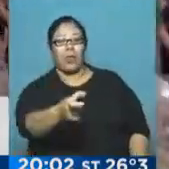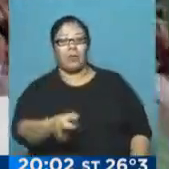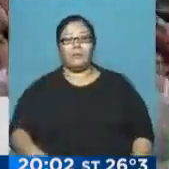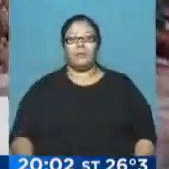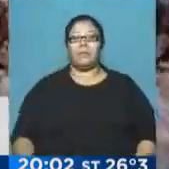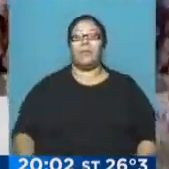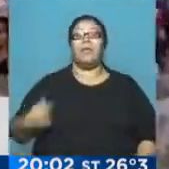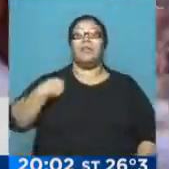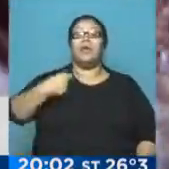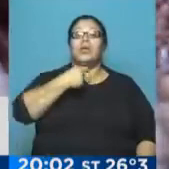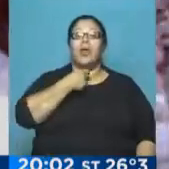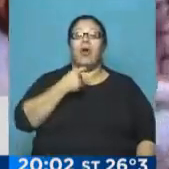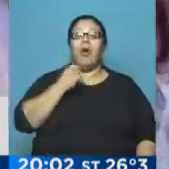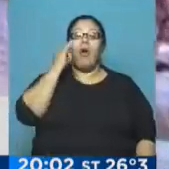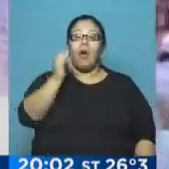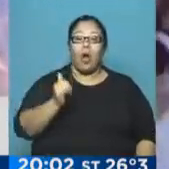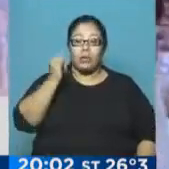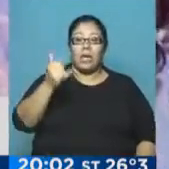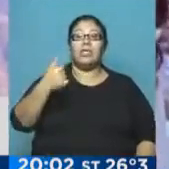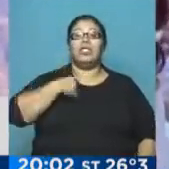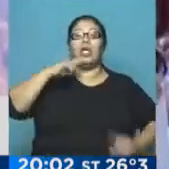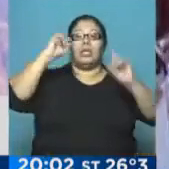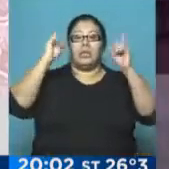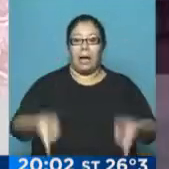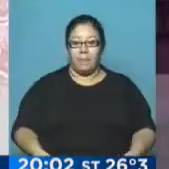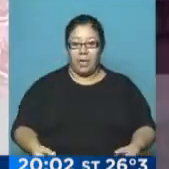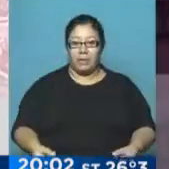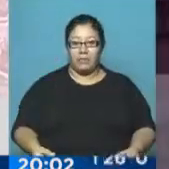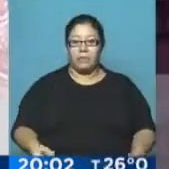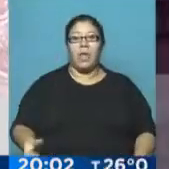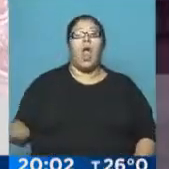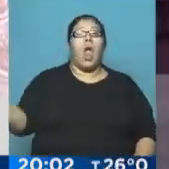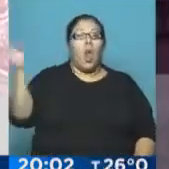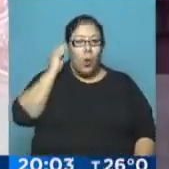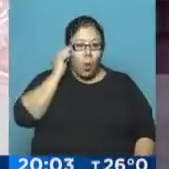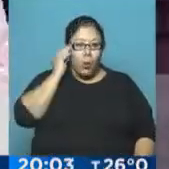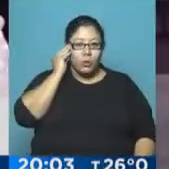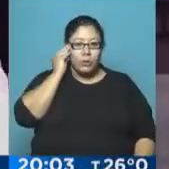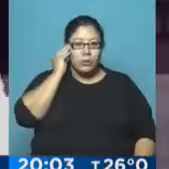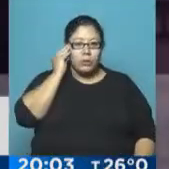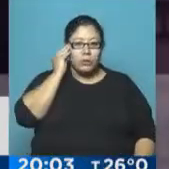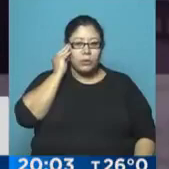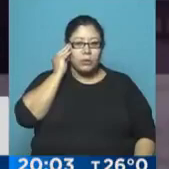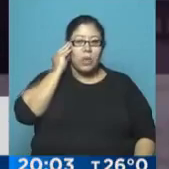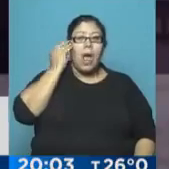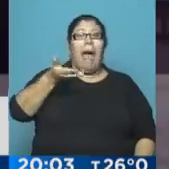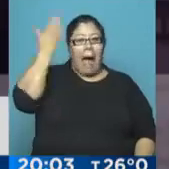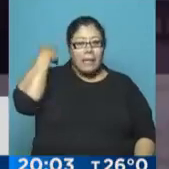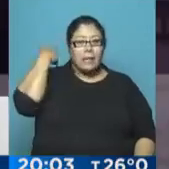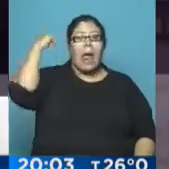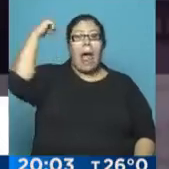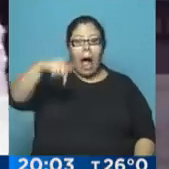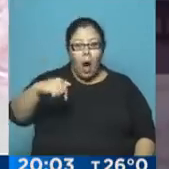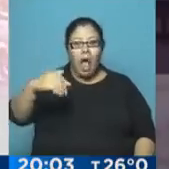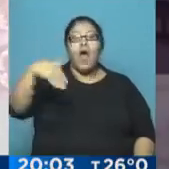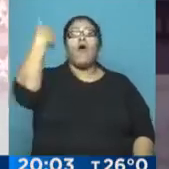Quiero decirles que yo también los escuché, los escucho y los